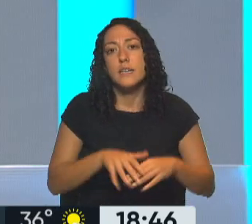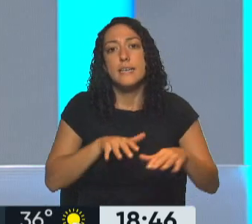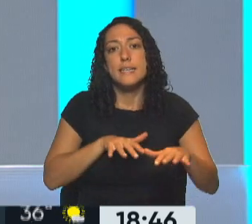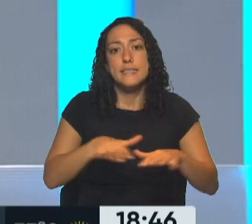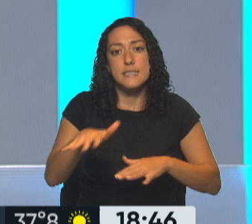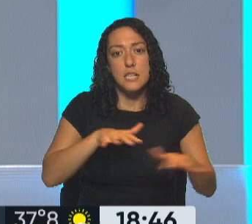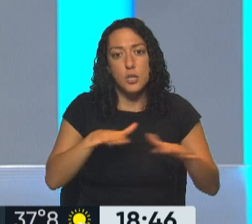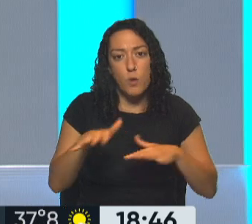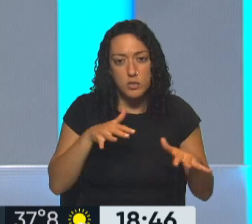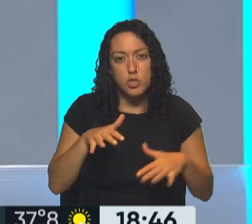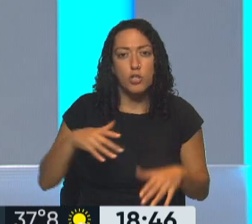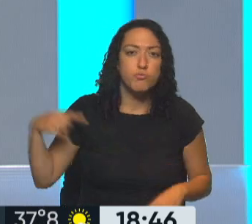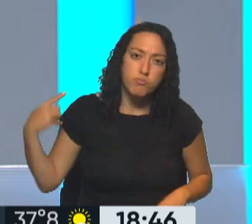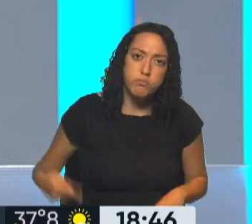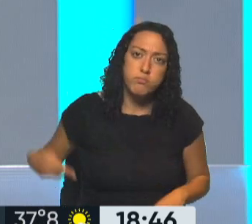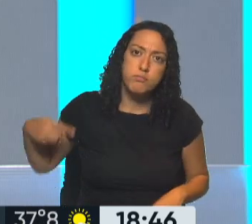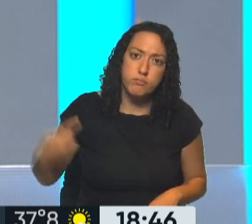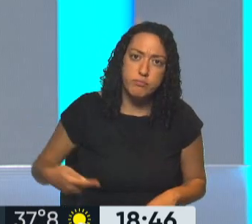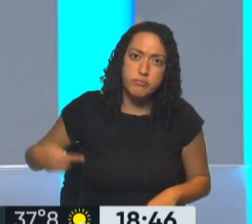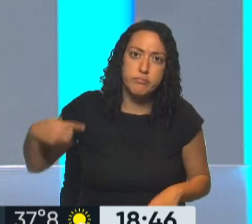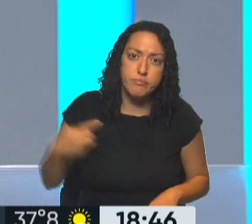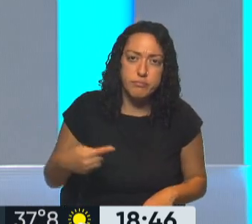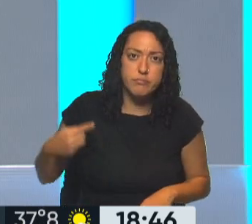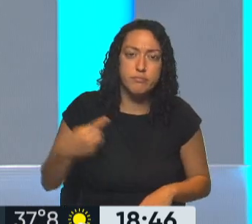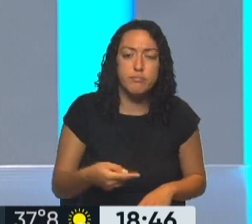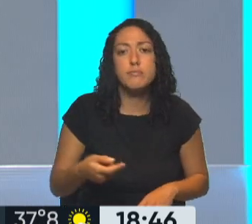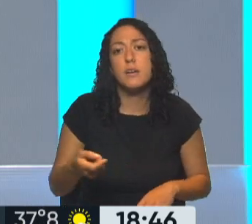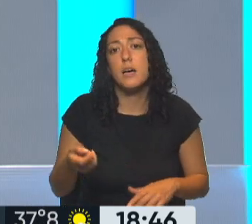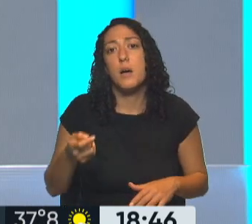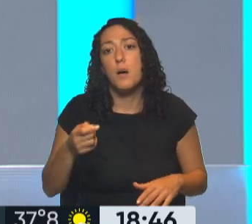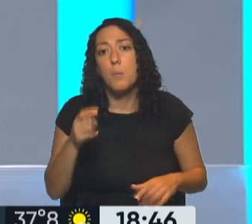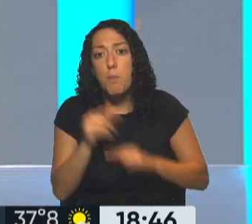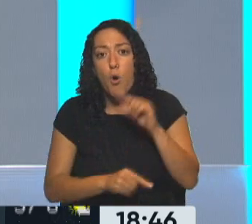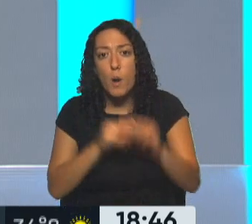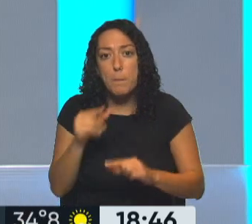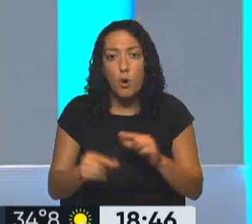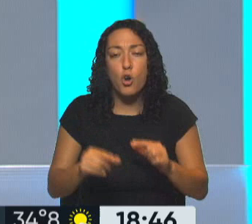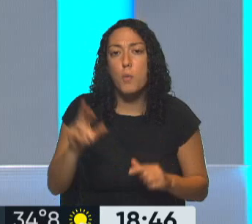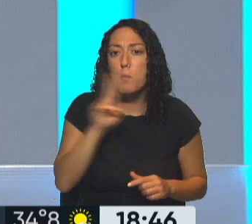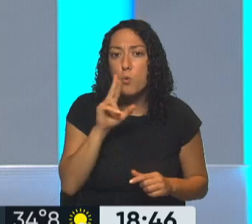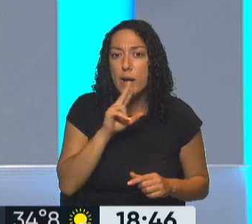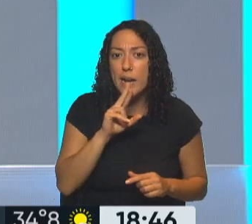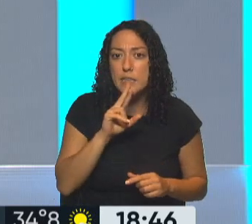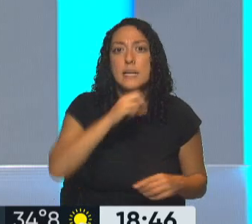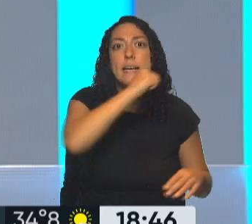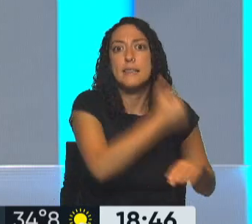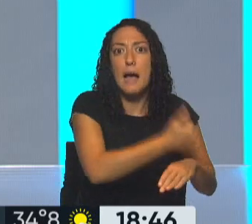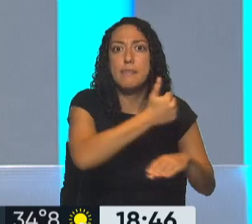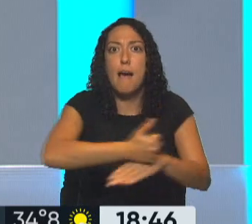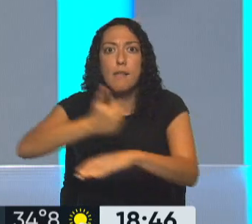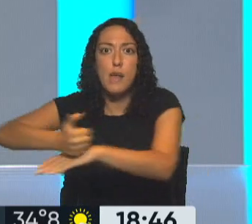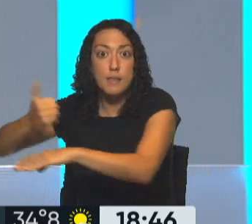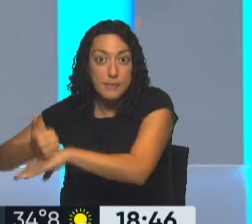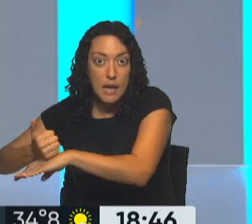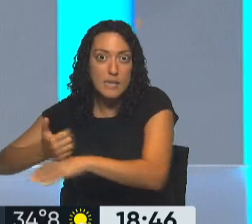que viene sucediendo y en la medida que las mujeres vamos teniendo mayor presencia en espacios públicos mayor